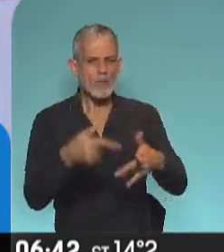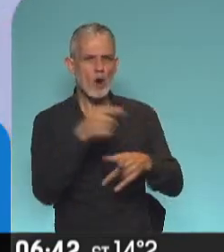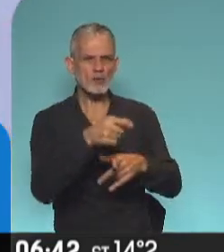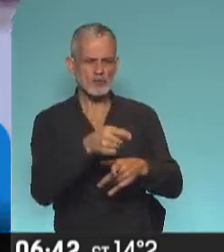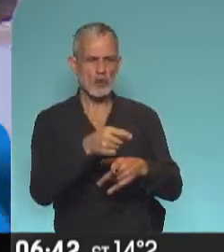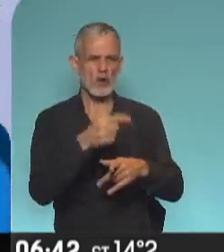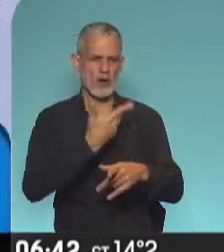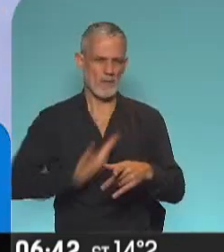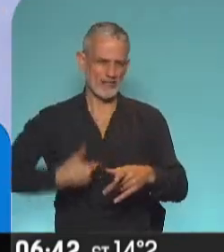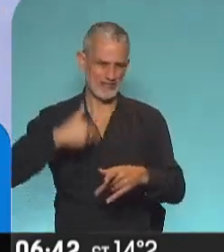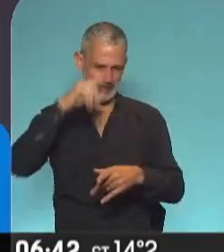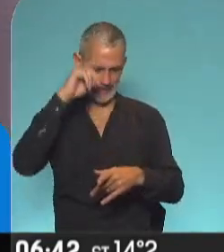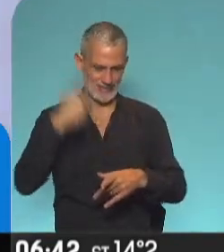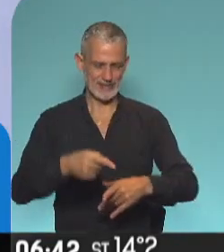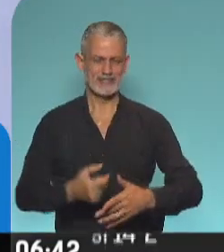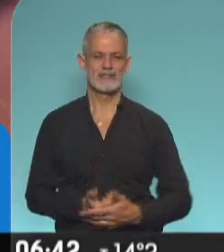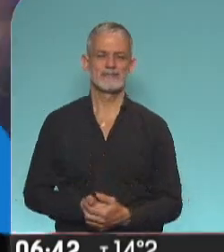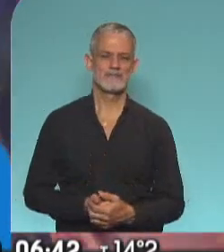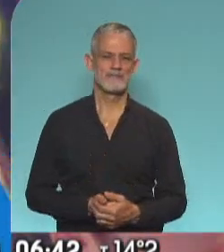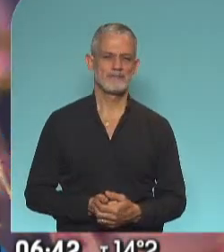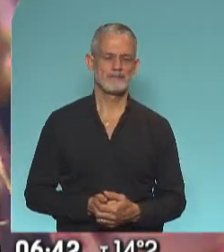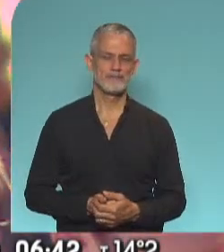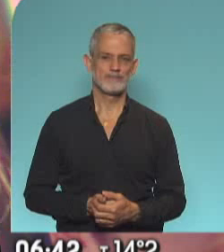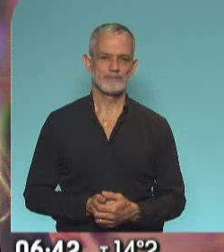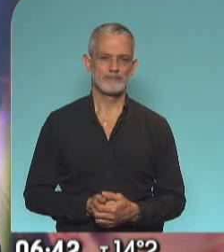y apoyar al gobierno.